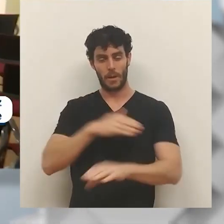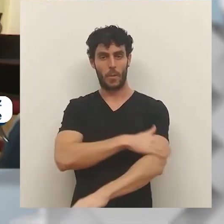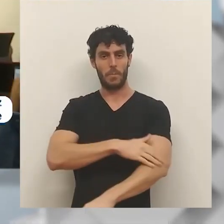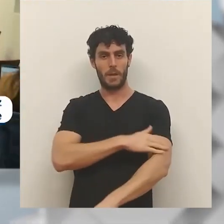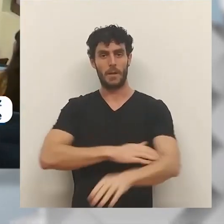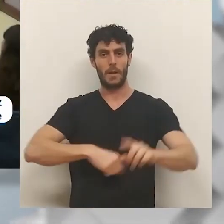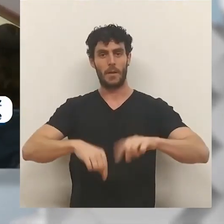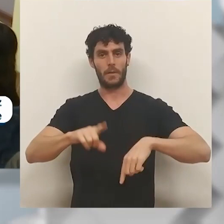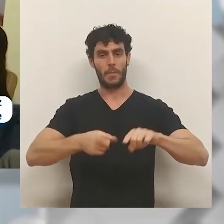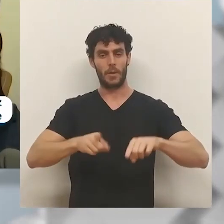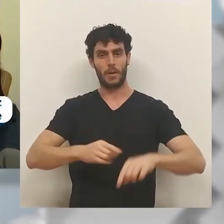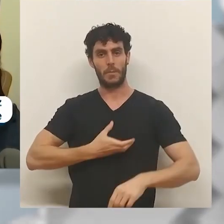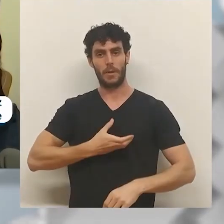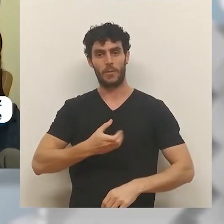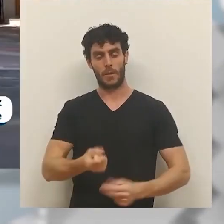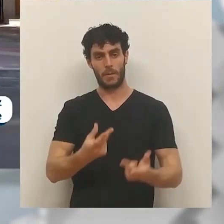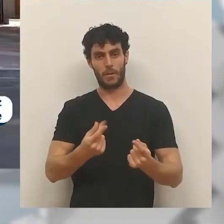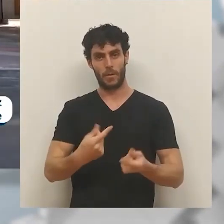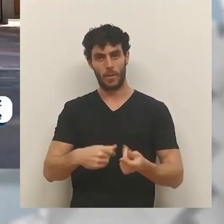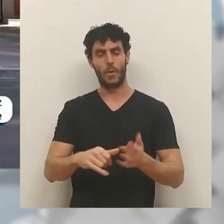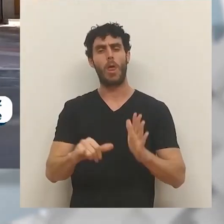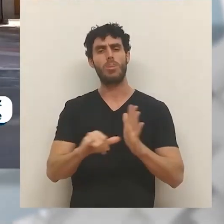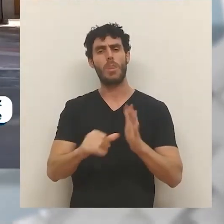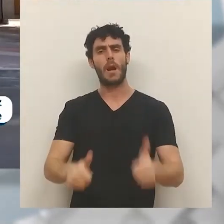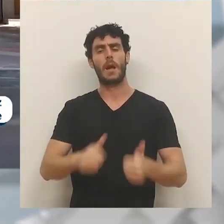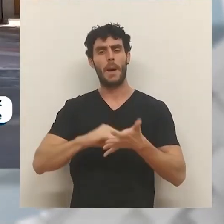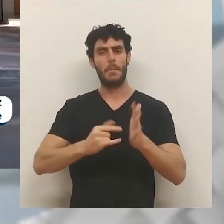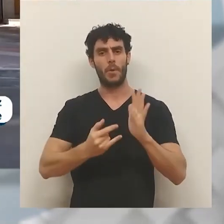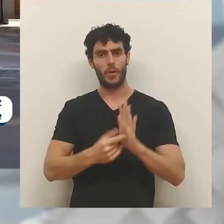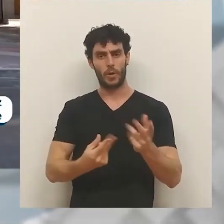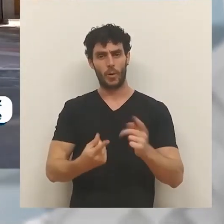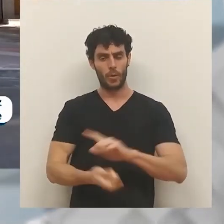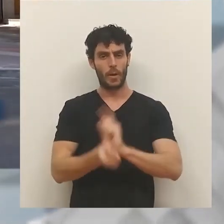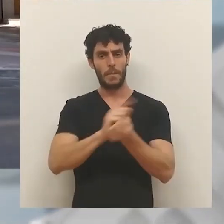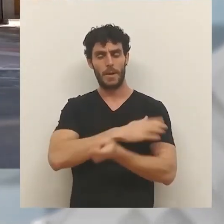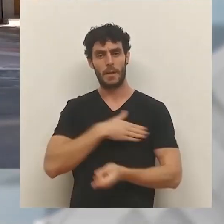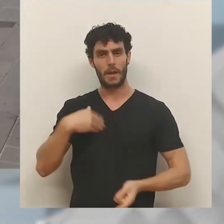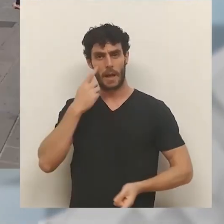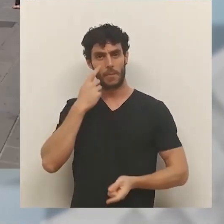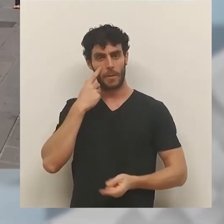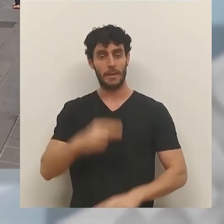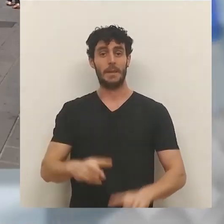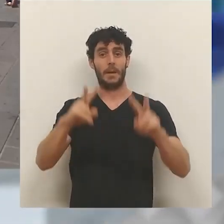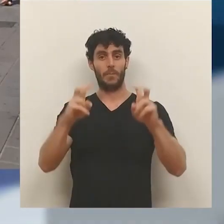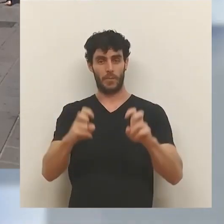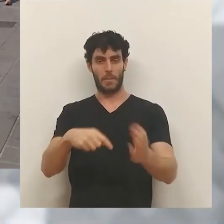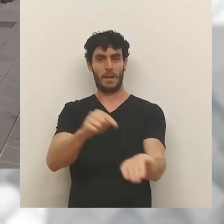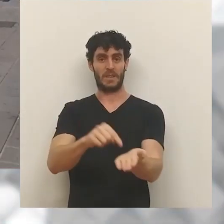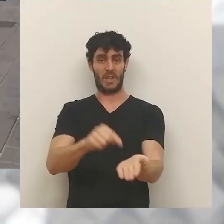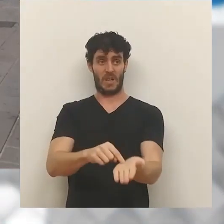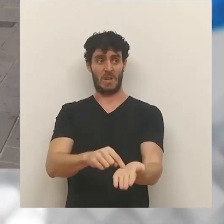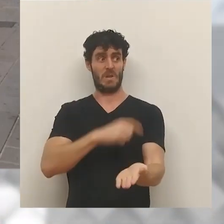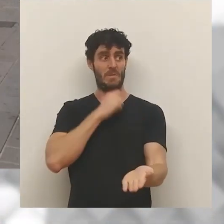Tras la reunión de este lunes, el Ministerio de Transportes y el Ayuntamiento están más cerca los proyectos que Logroño quiere cambiar.